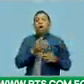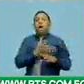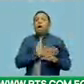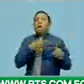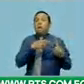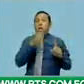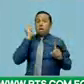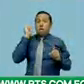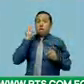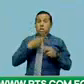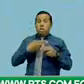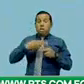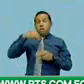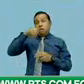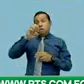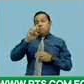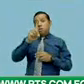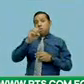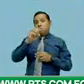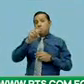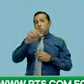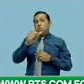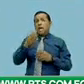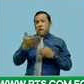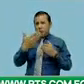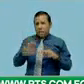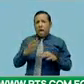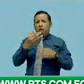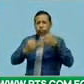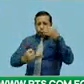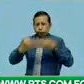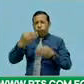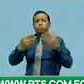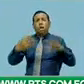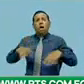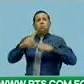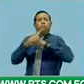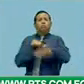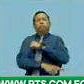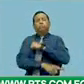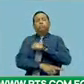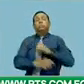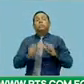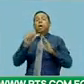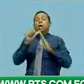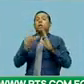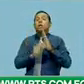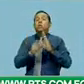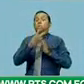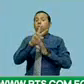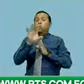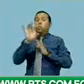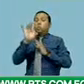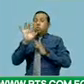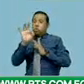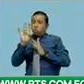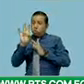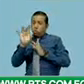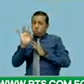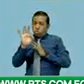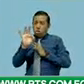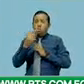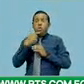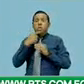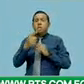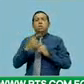por irregularidades en la construcción del hospital de Pedernales. Sí, de acuerdo al artículo 279, numeral 12, porque